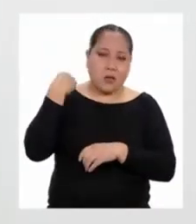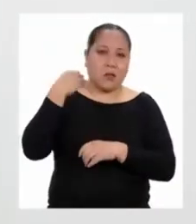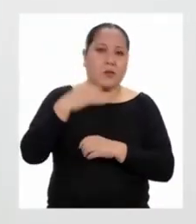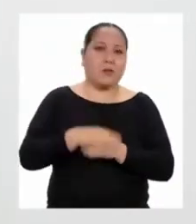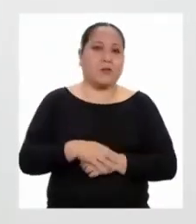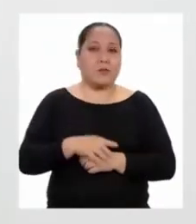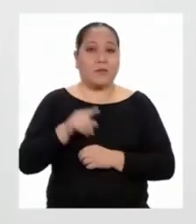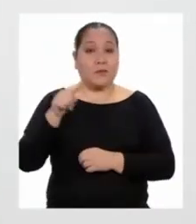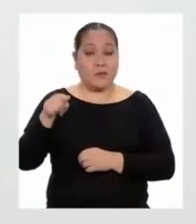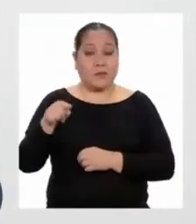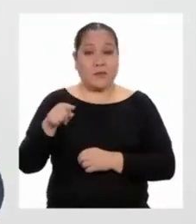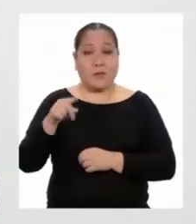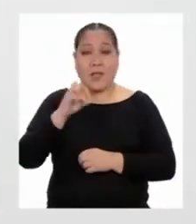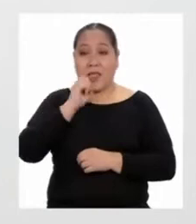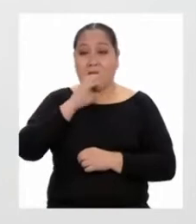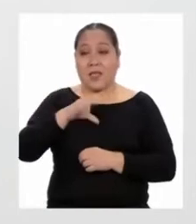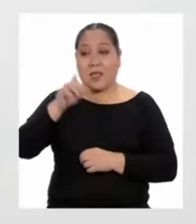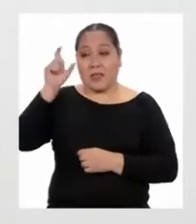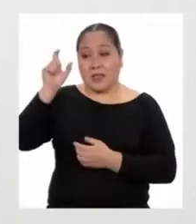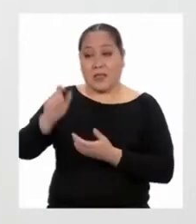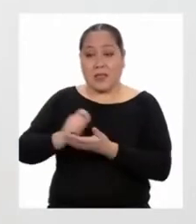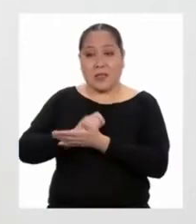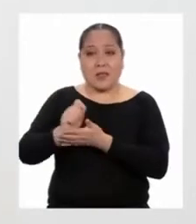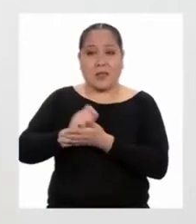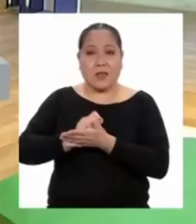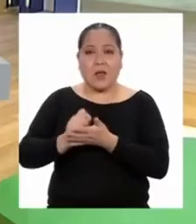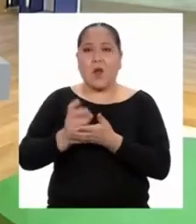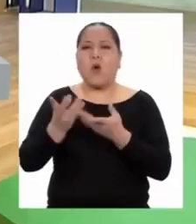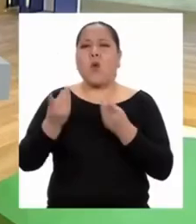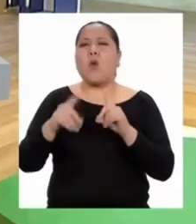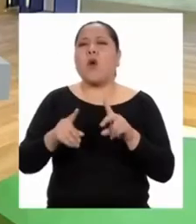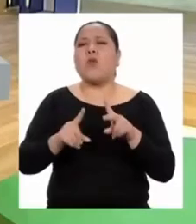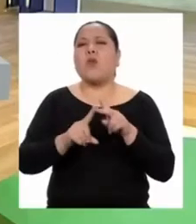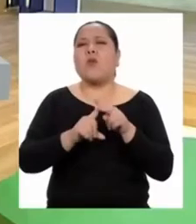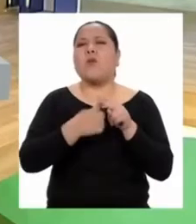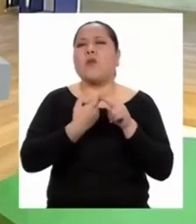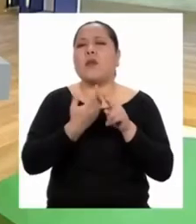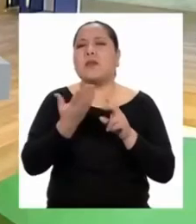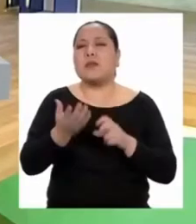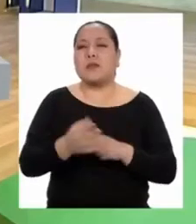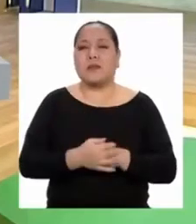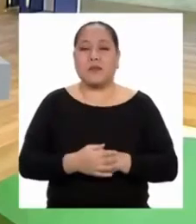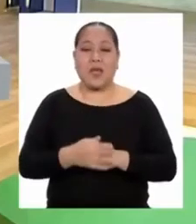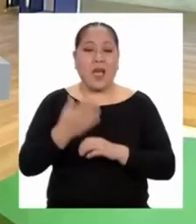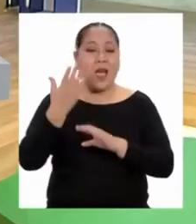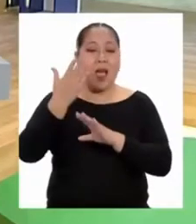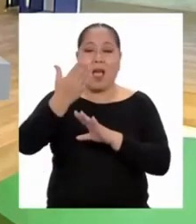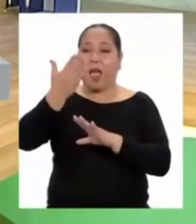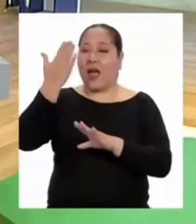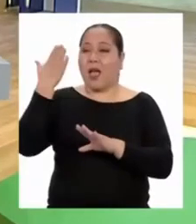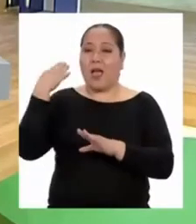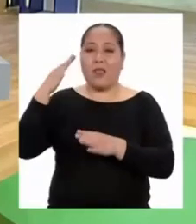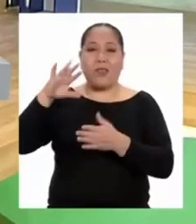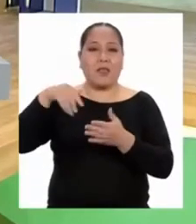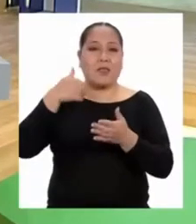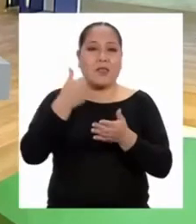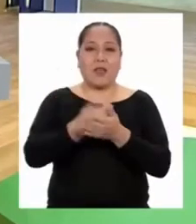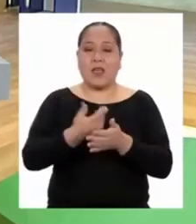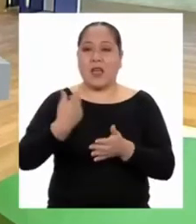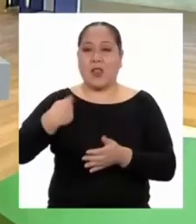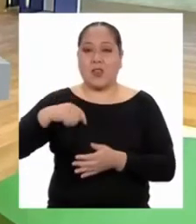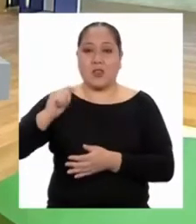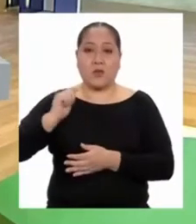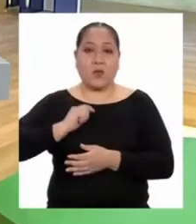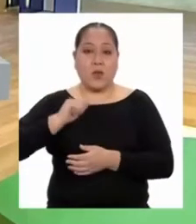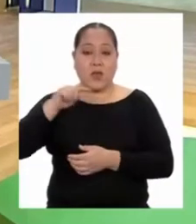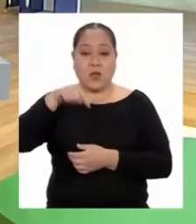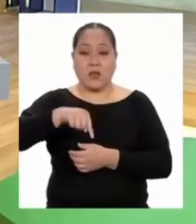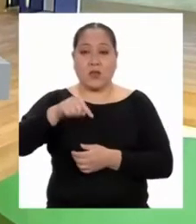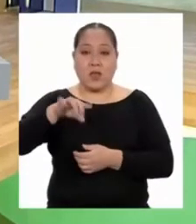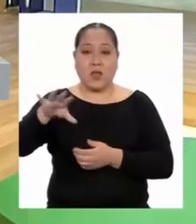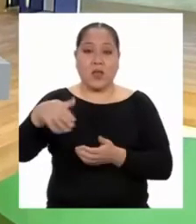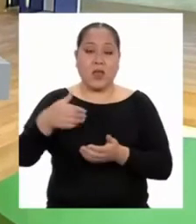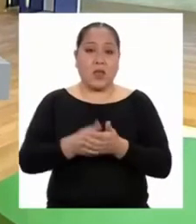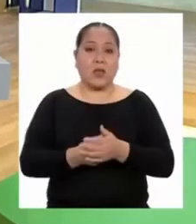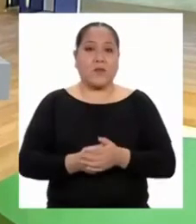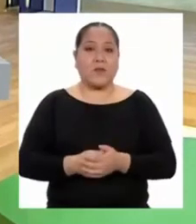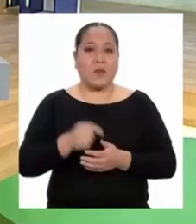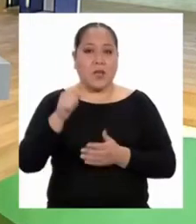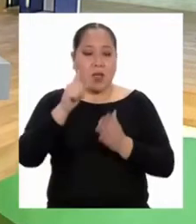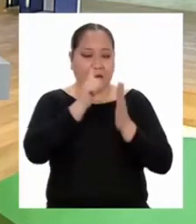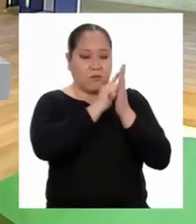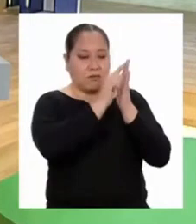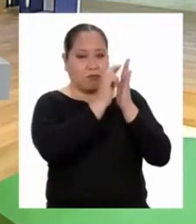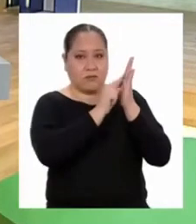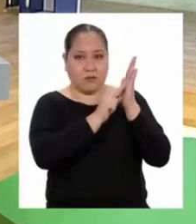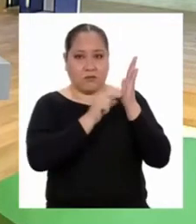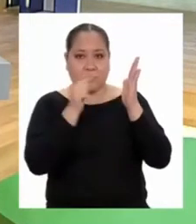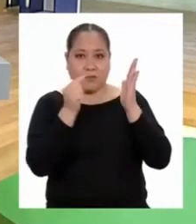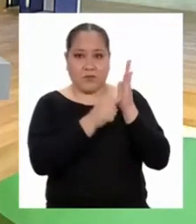con el autor, ¿desde cuándo se presenta? Desde antes de la llegada de los españoles a nuestro país. El texto lo